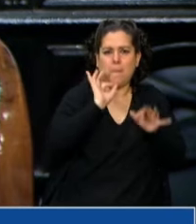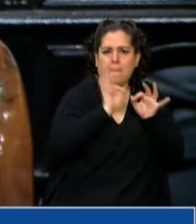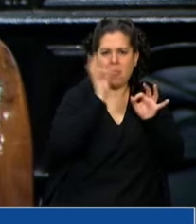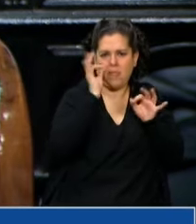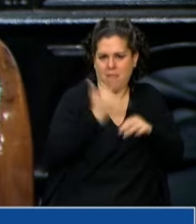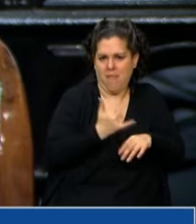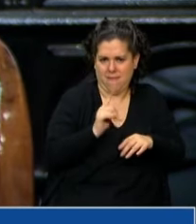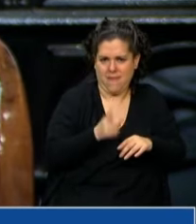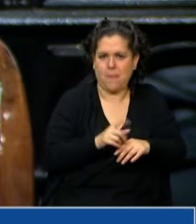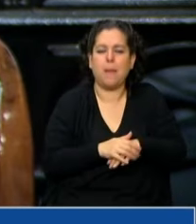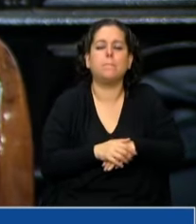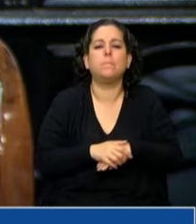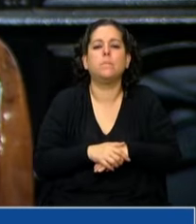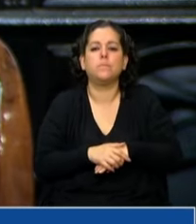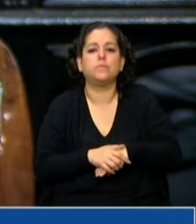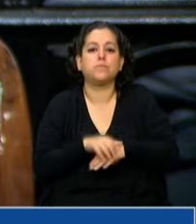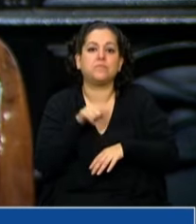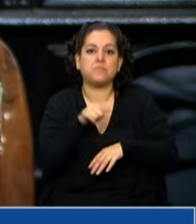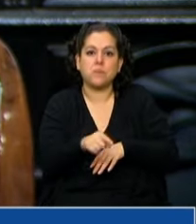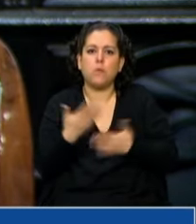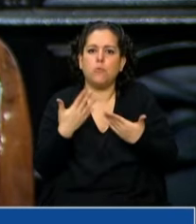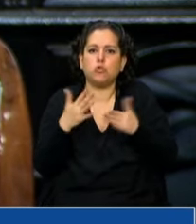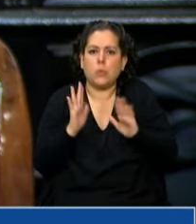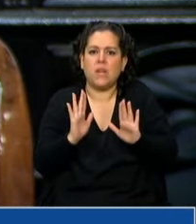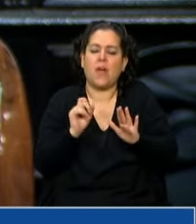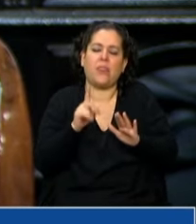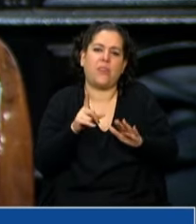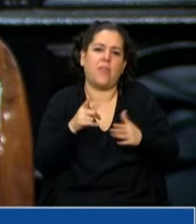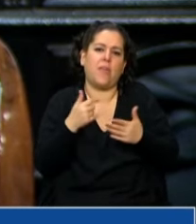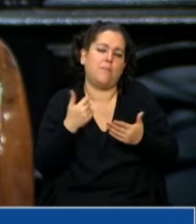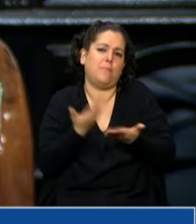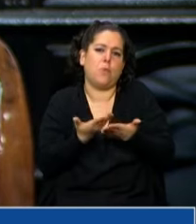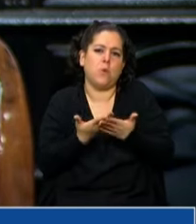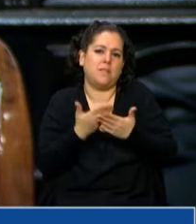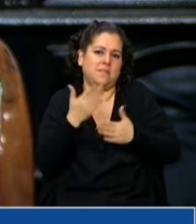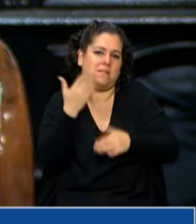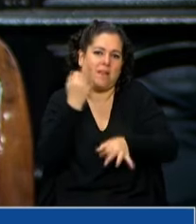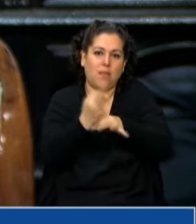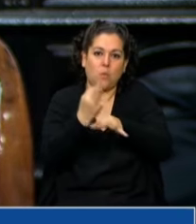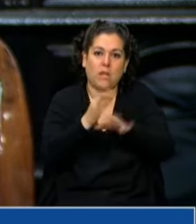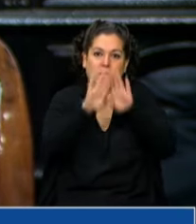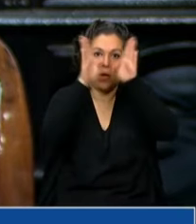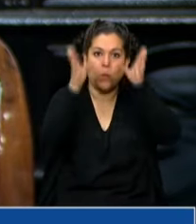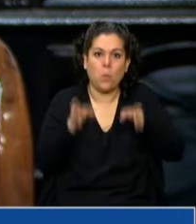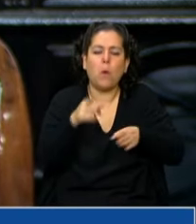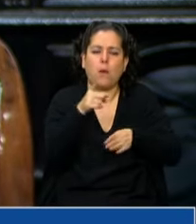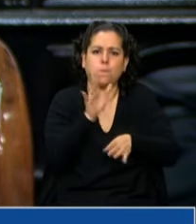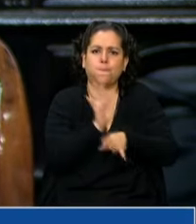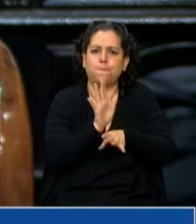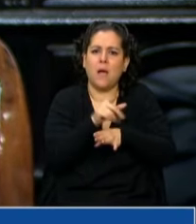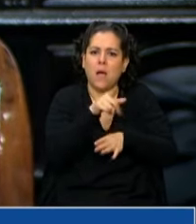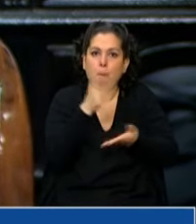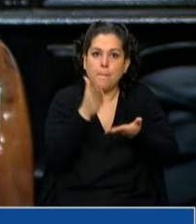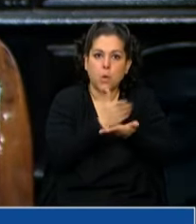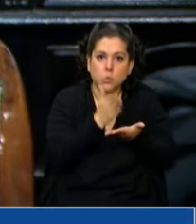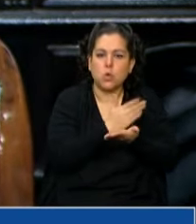importante. Esta posibilidad de una oferta académica tan necesaria no solamente tiene que ver con la producción,